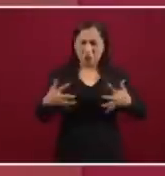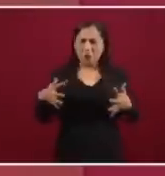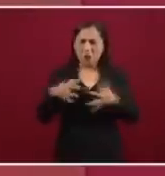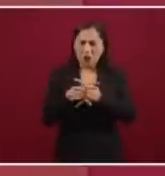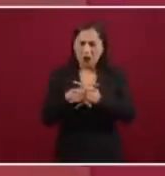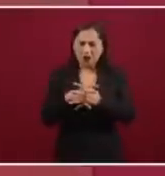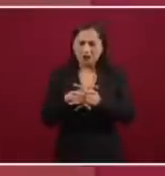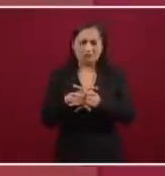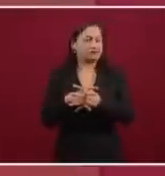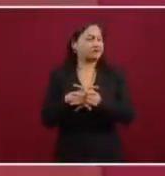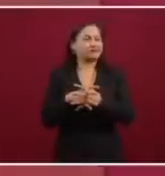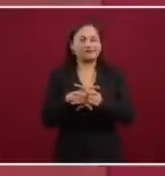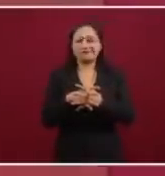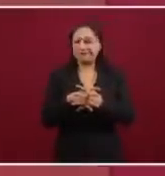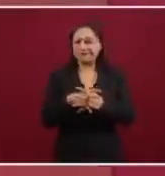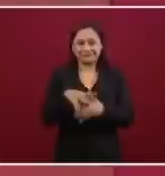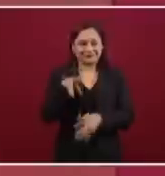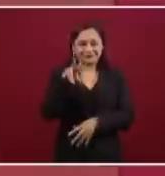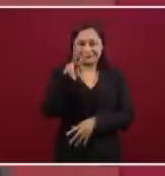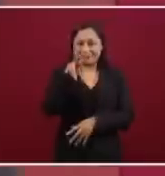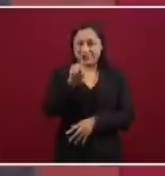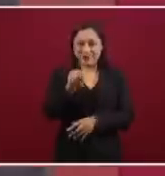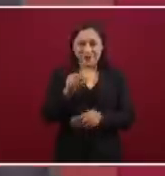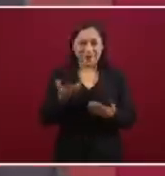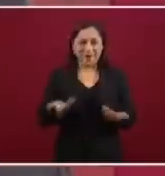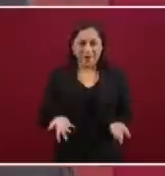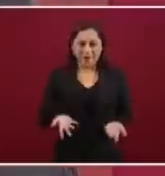Esa es la diferencia